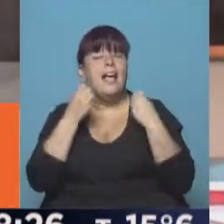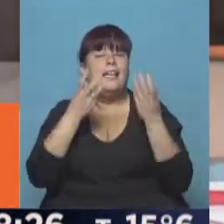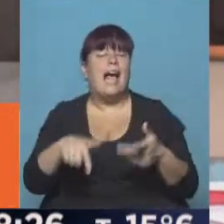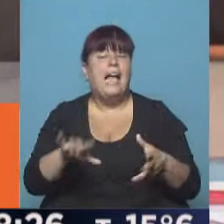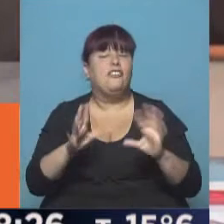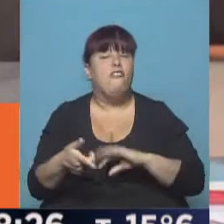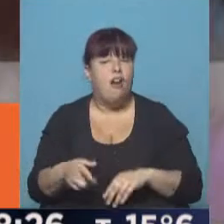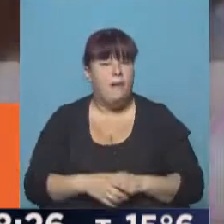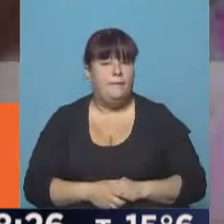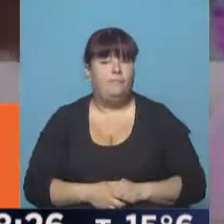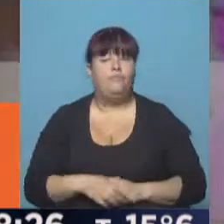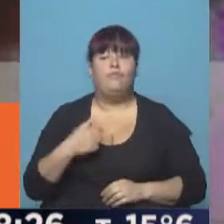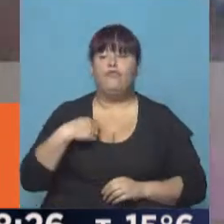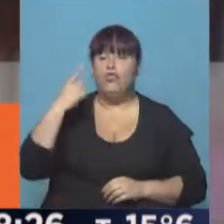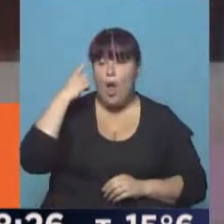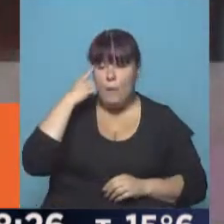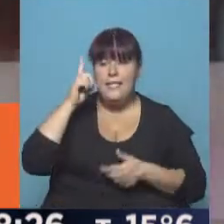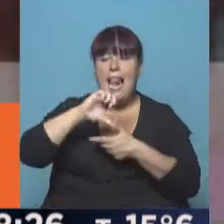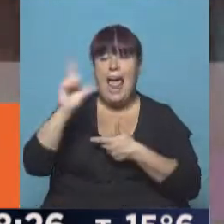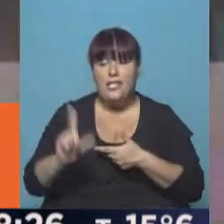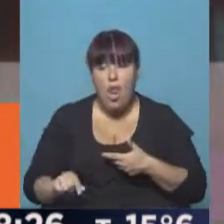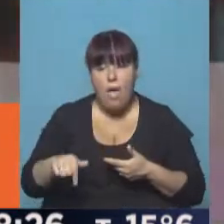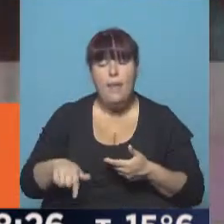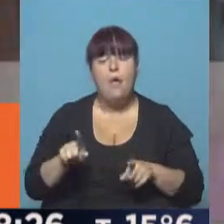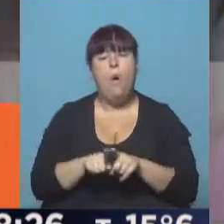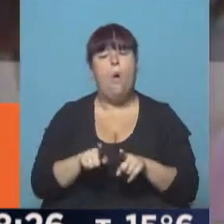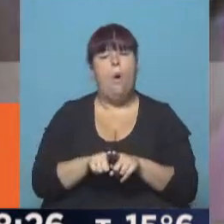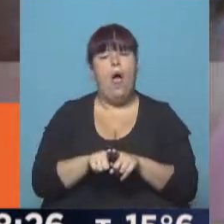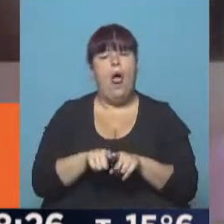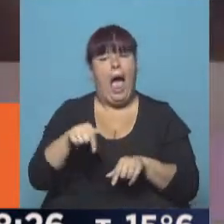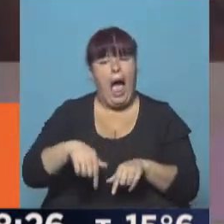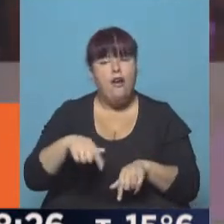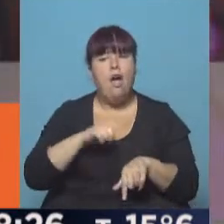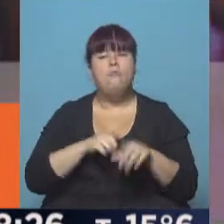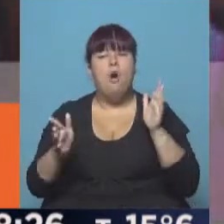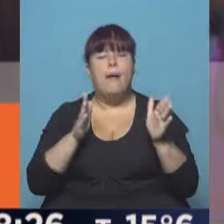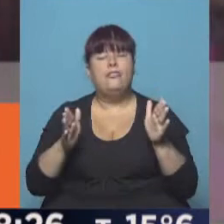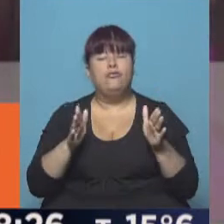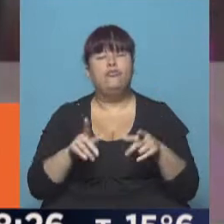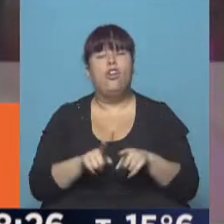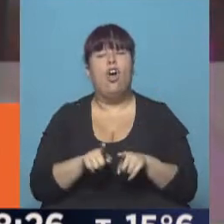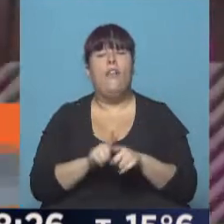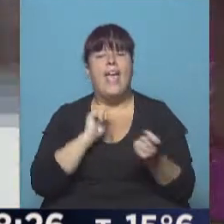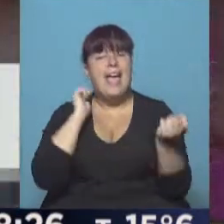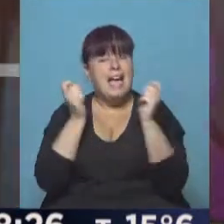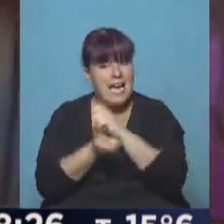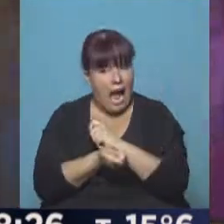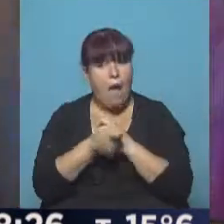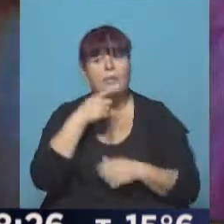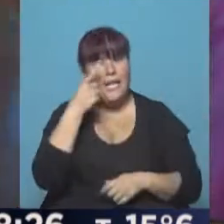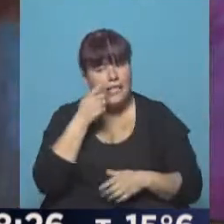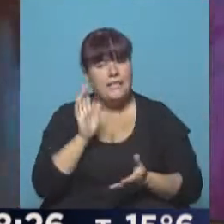estas condiciones? Yo creo que Latinoamérica está ahora mismo en una etapa de cambio muy